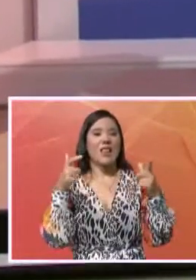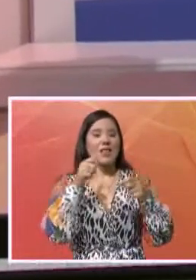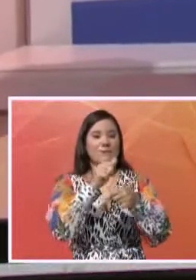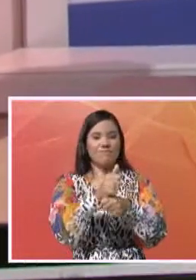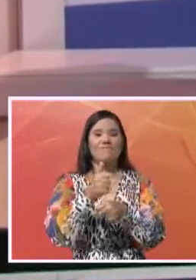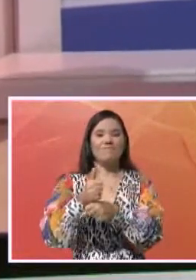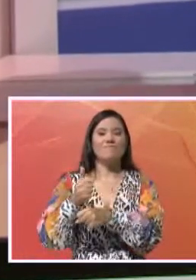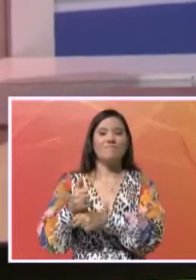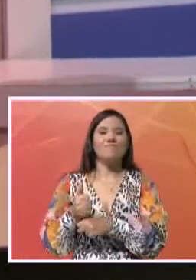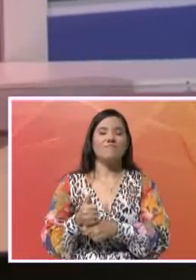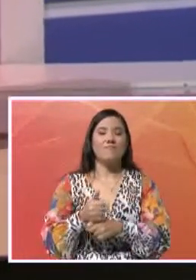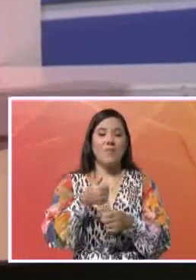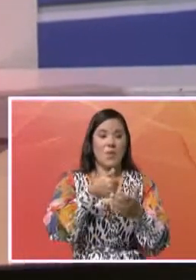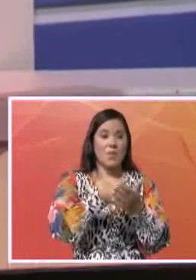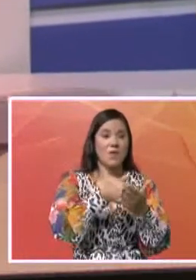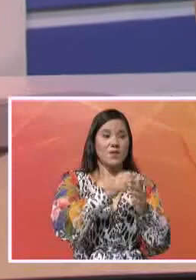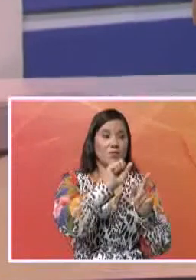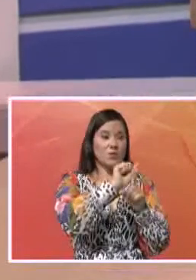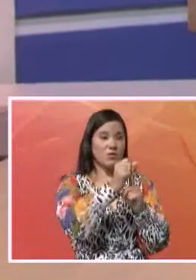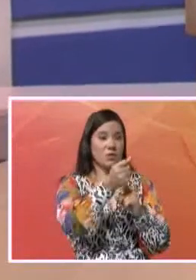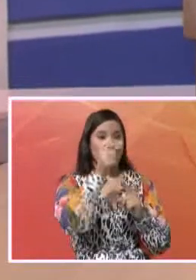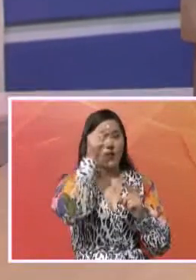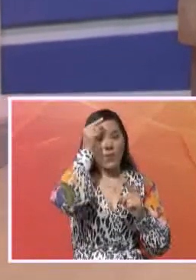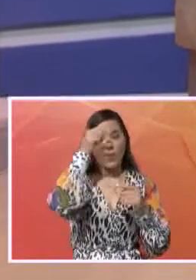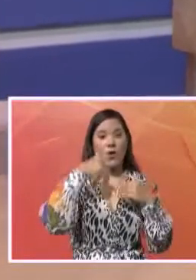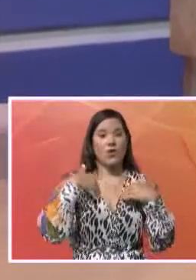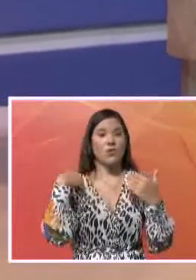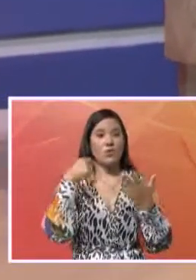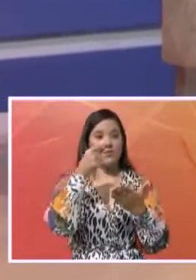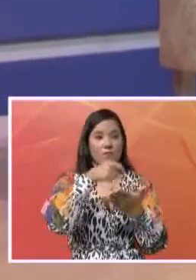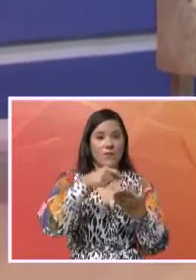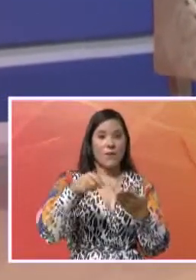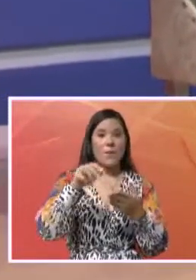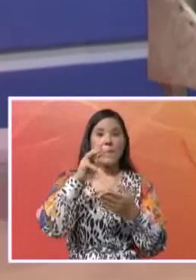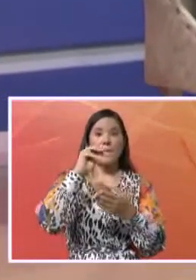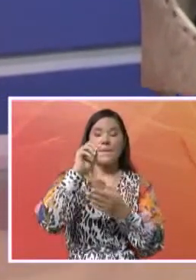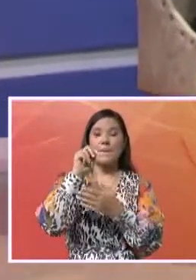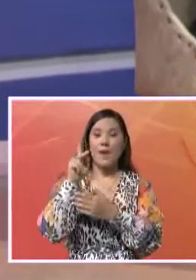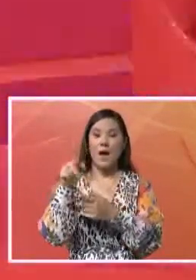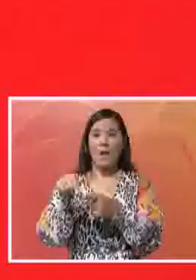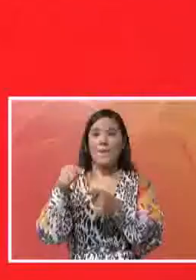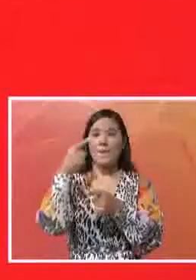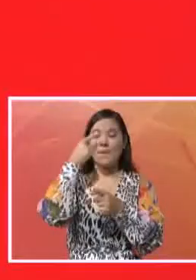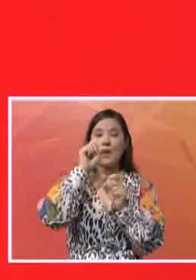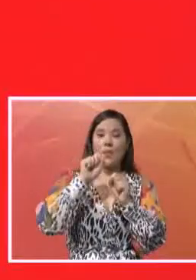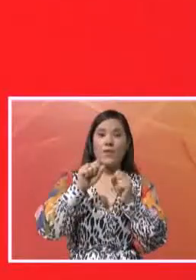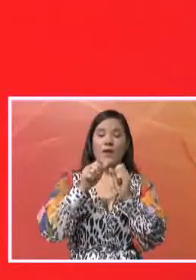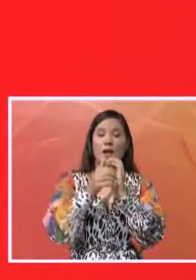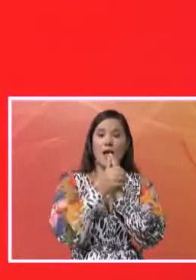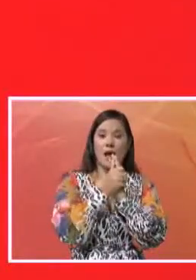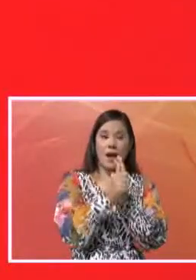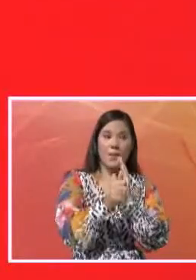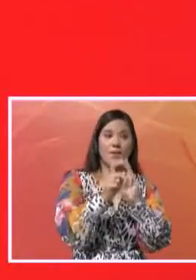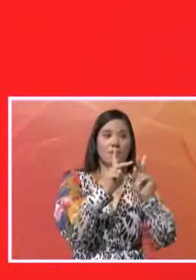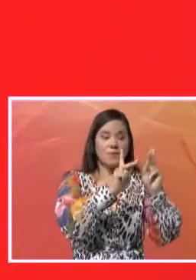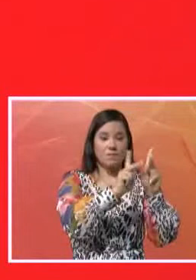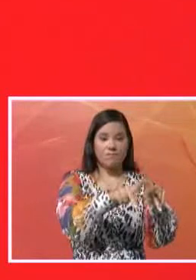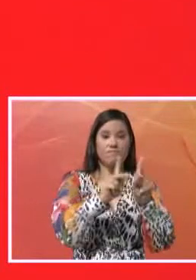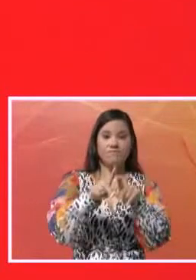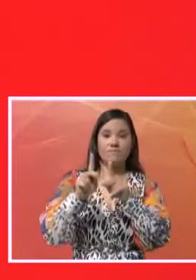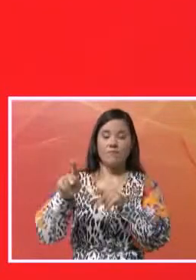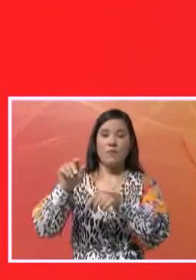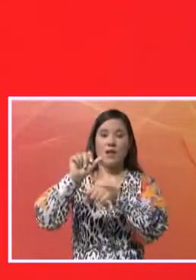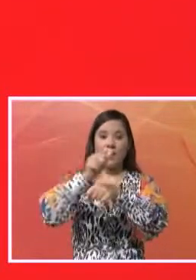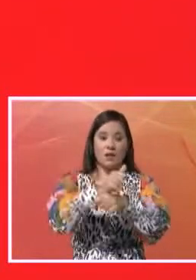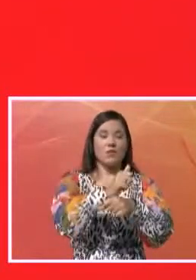con el mismo sector público por ejemplo nosotros firmamos un acuerdo con el mar a los fines de poder capacitar a todo el personal de las